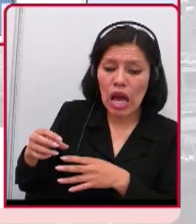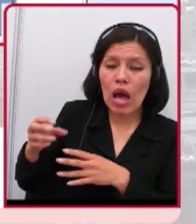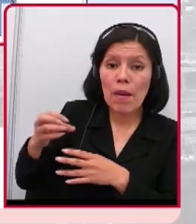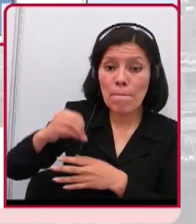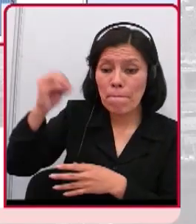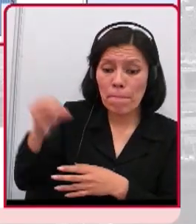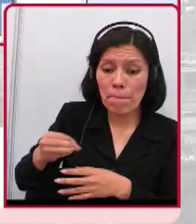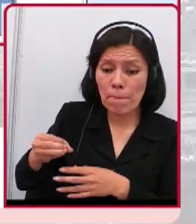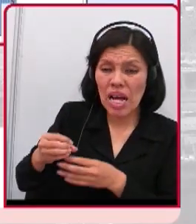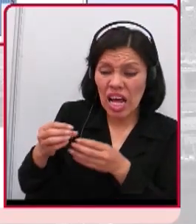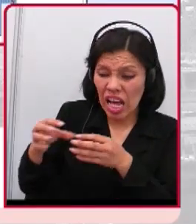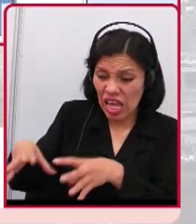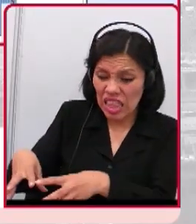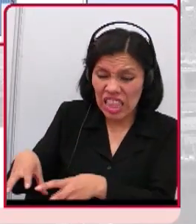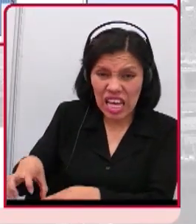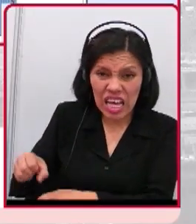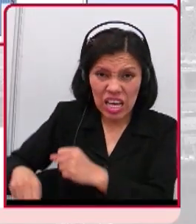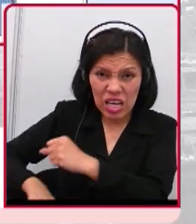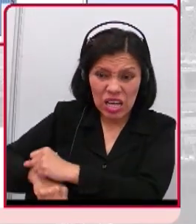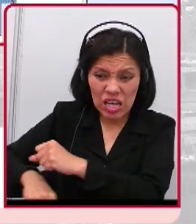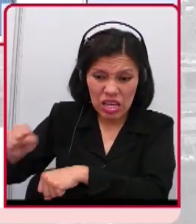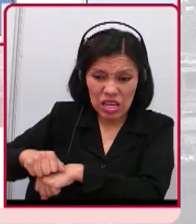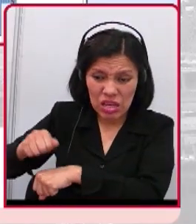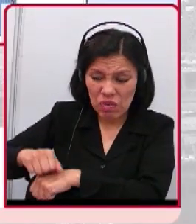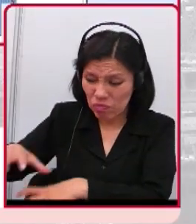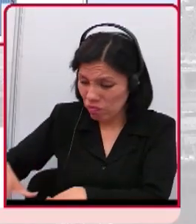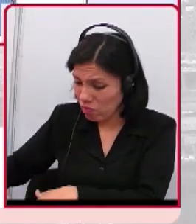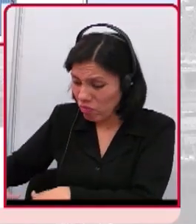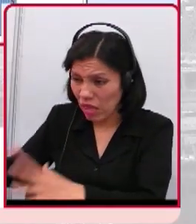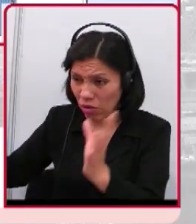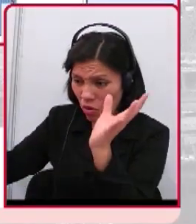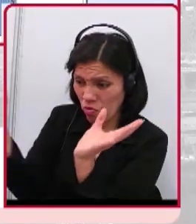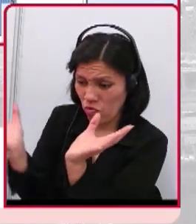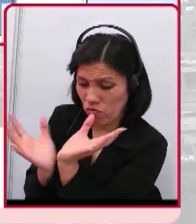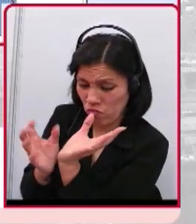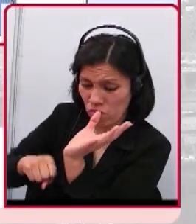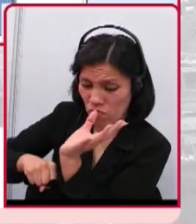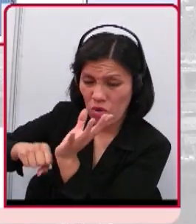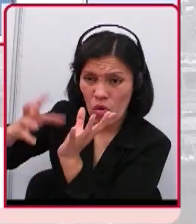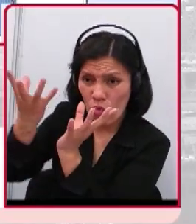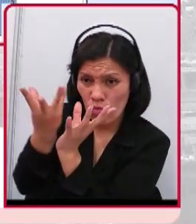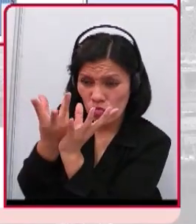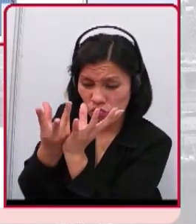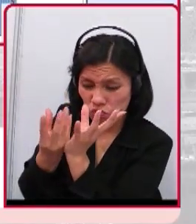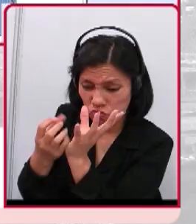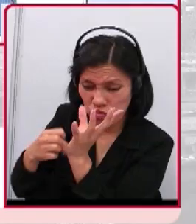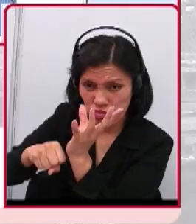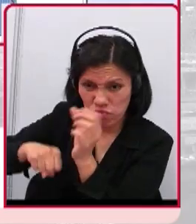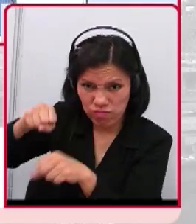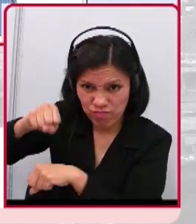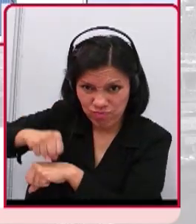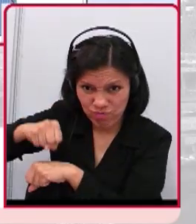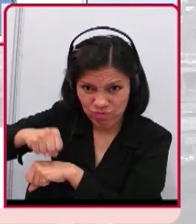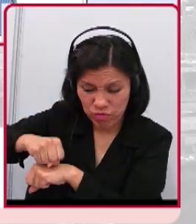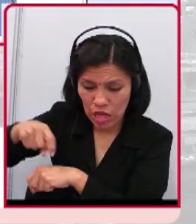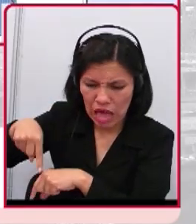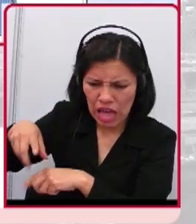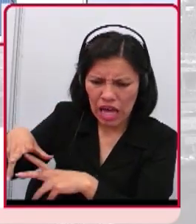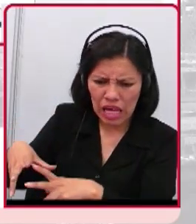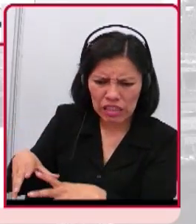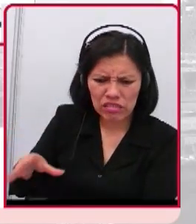promedio que obteníamos en los espesadores era de 57%, siendo nuestro target 60%. Entonces había una